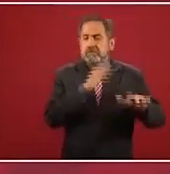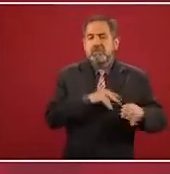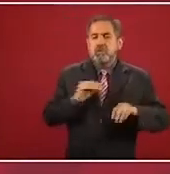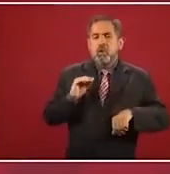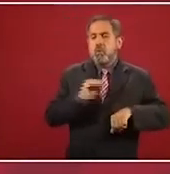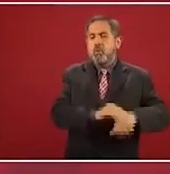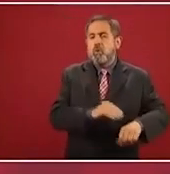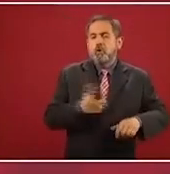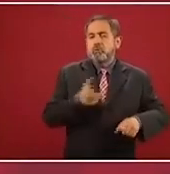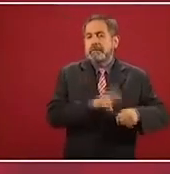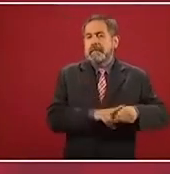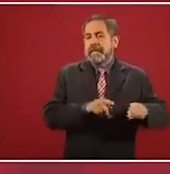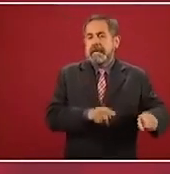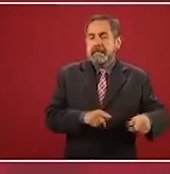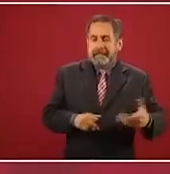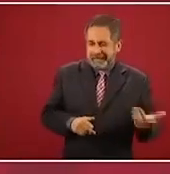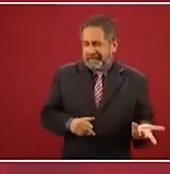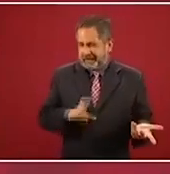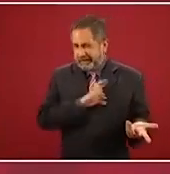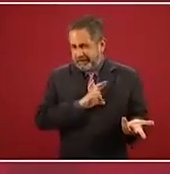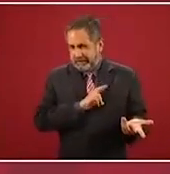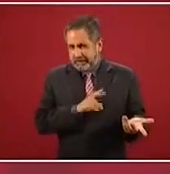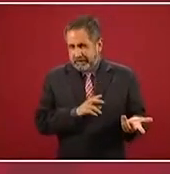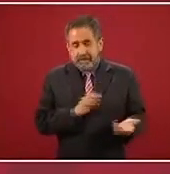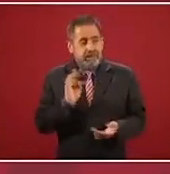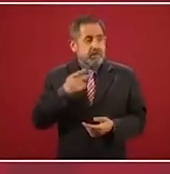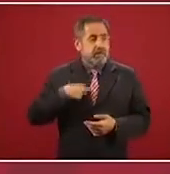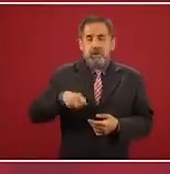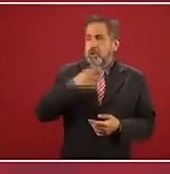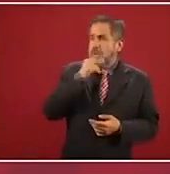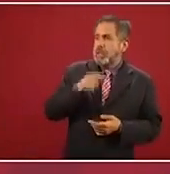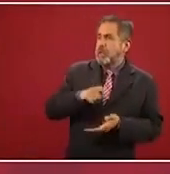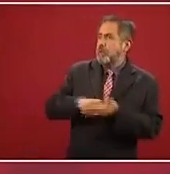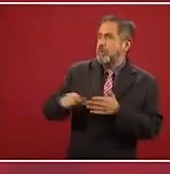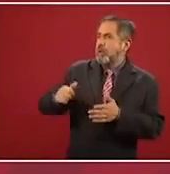quirúrgica de 100,000 pesos?